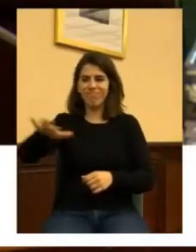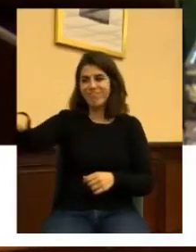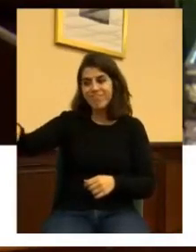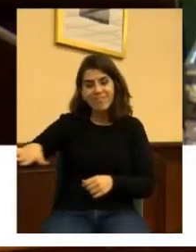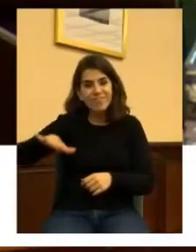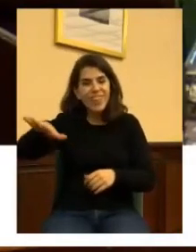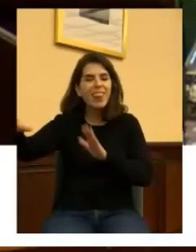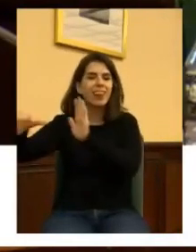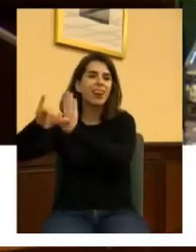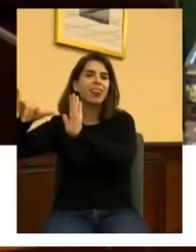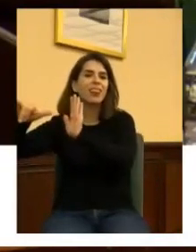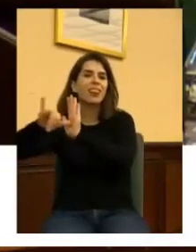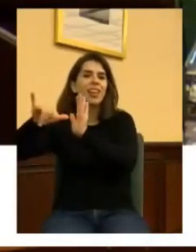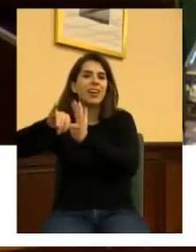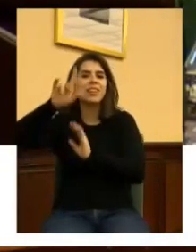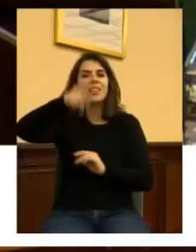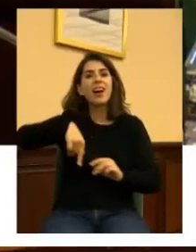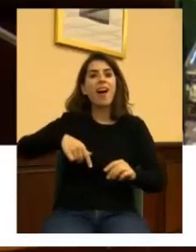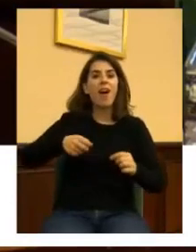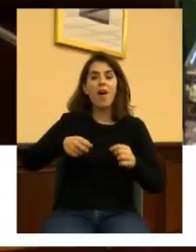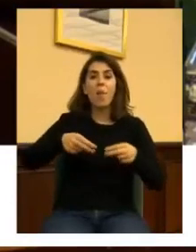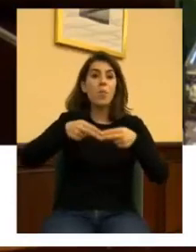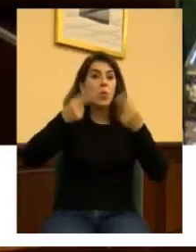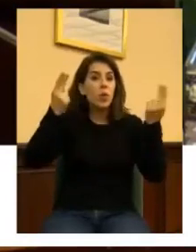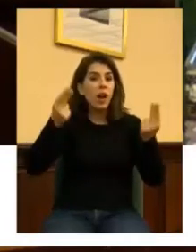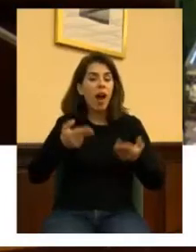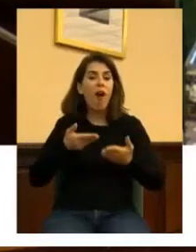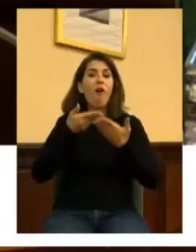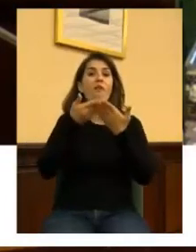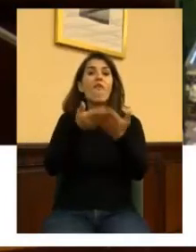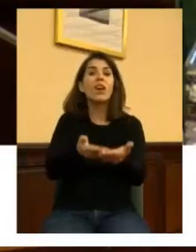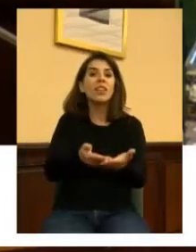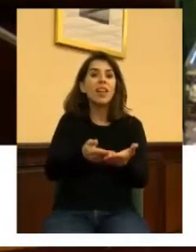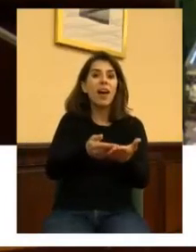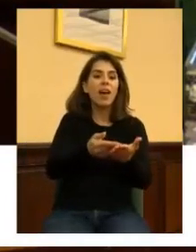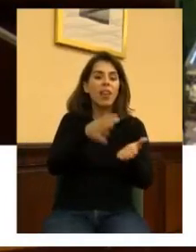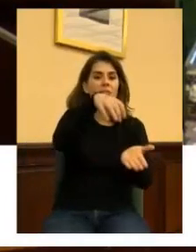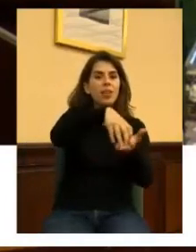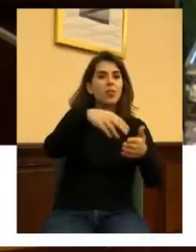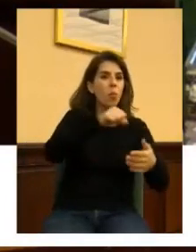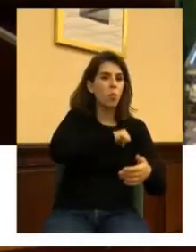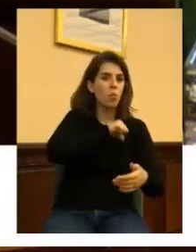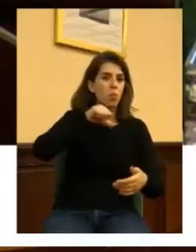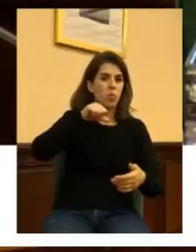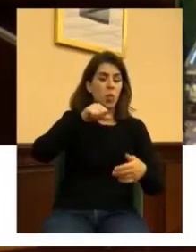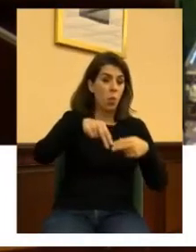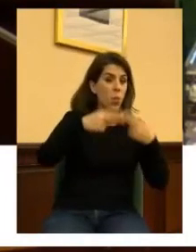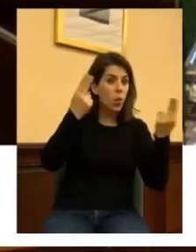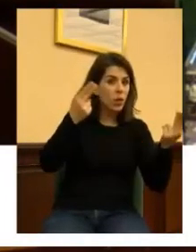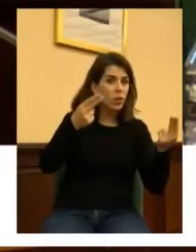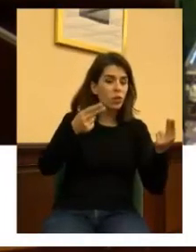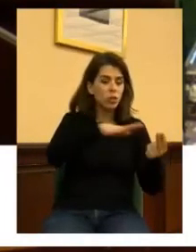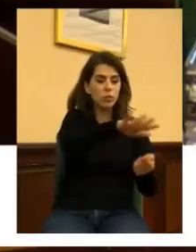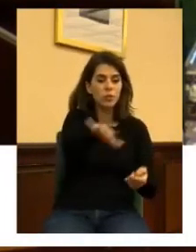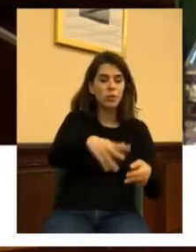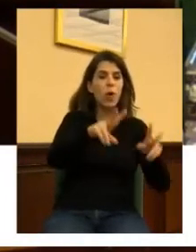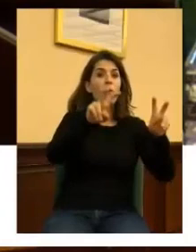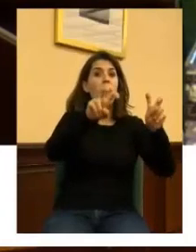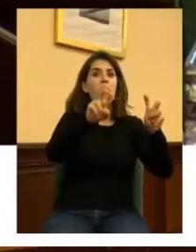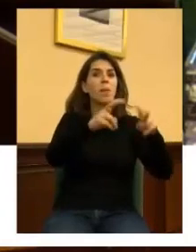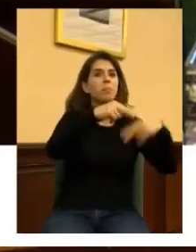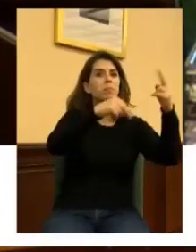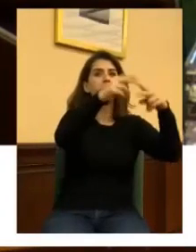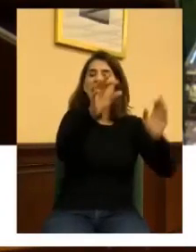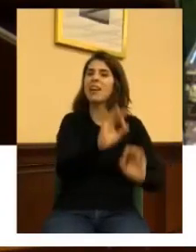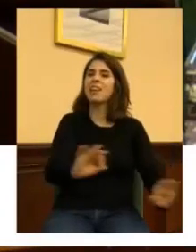también ha provocado la no oferta pública, la no oferta de centros públicos en zonas de nueva población. Y aquí en Móstoles tenemos